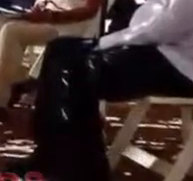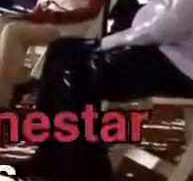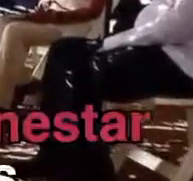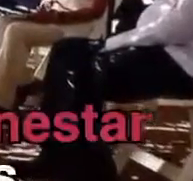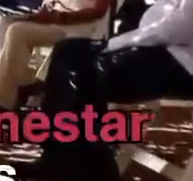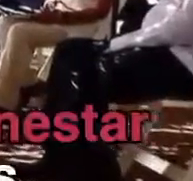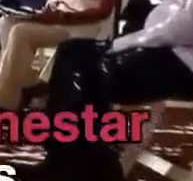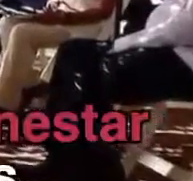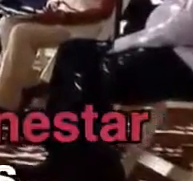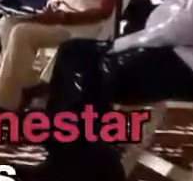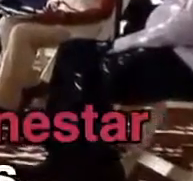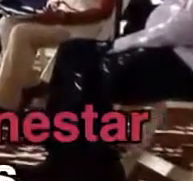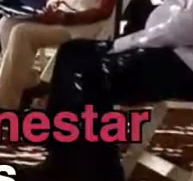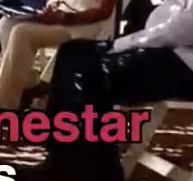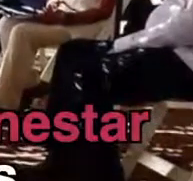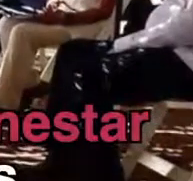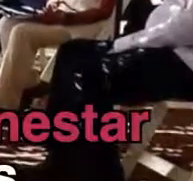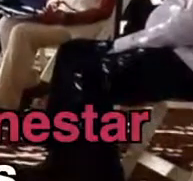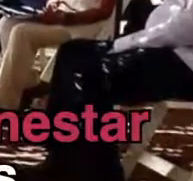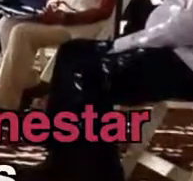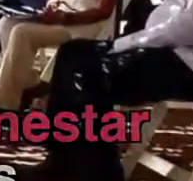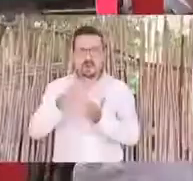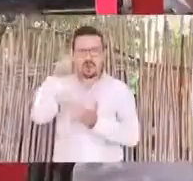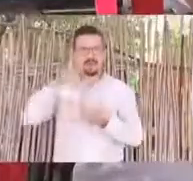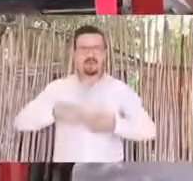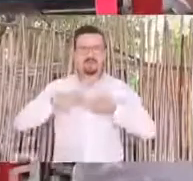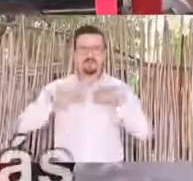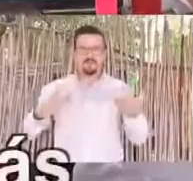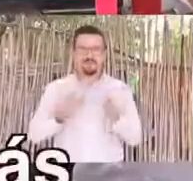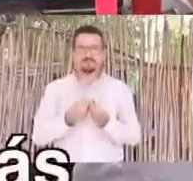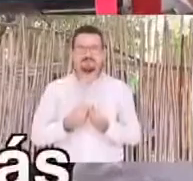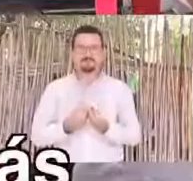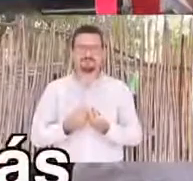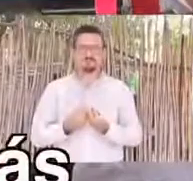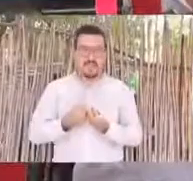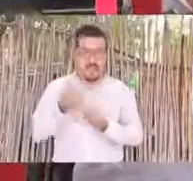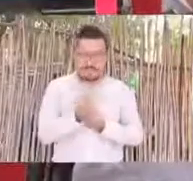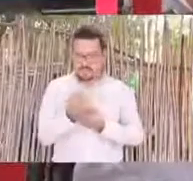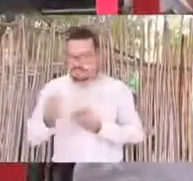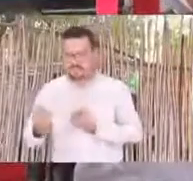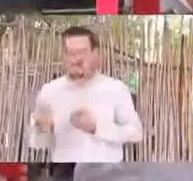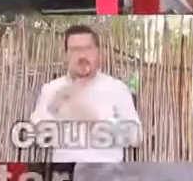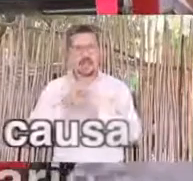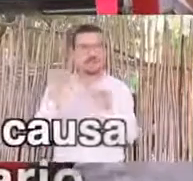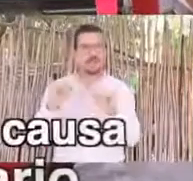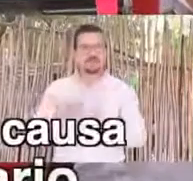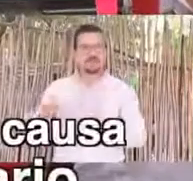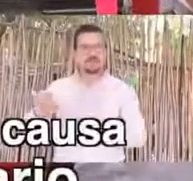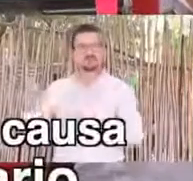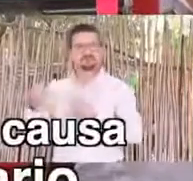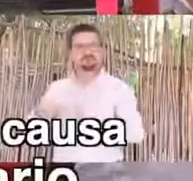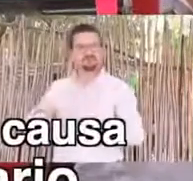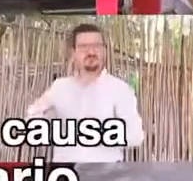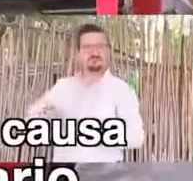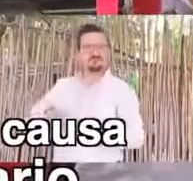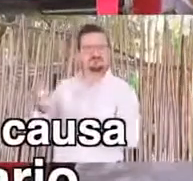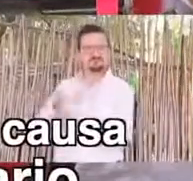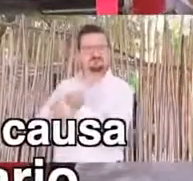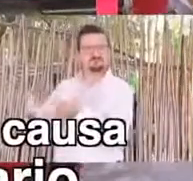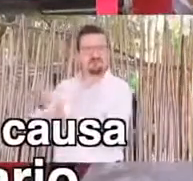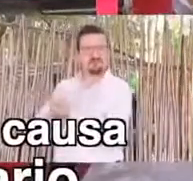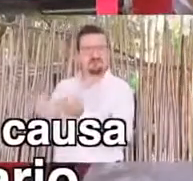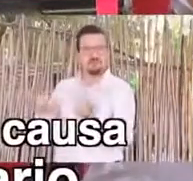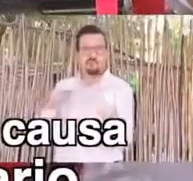indígena sean la base para el bienestar de las comunidades, donde nunca más intereses económicos sean causa del